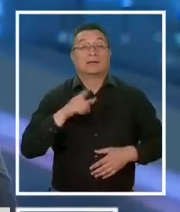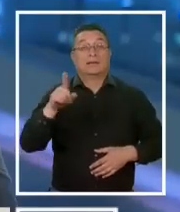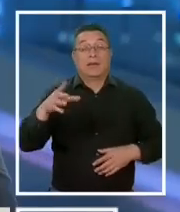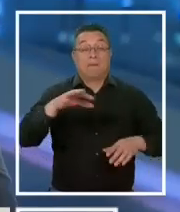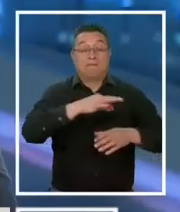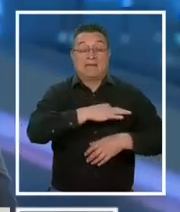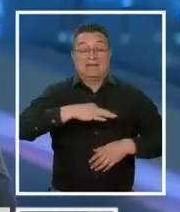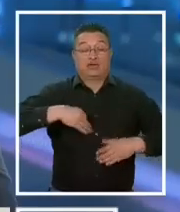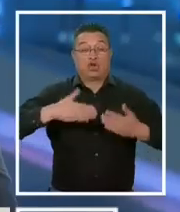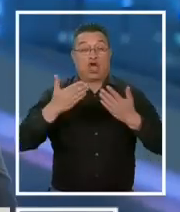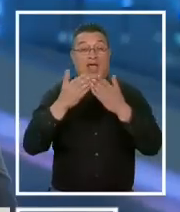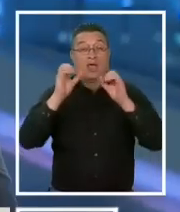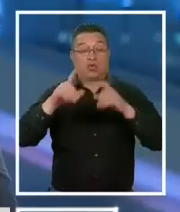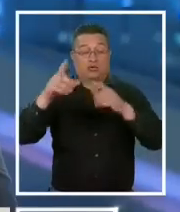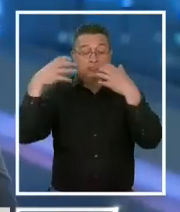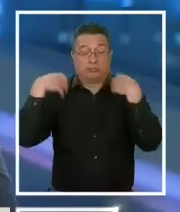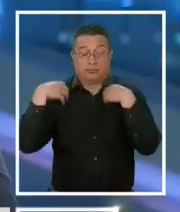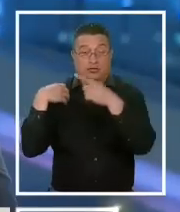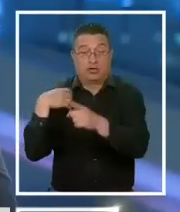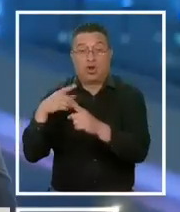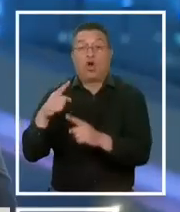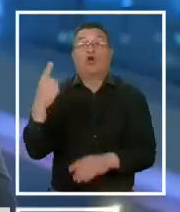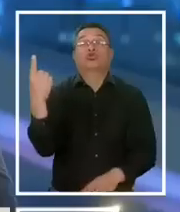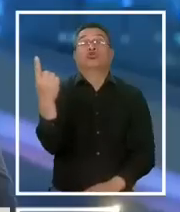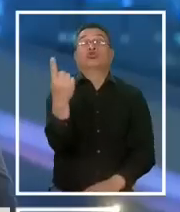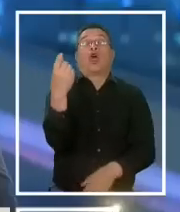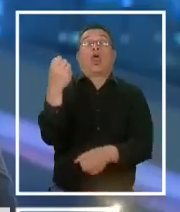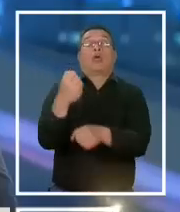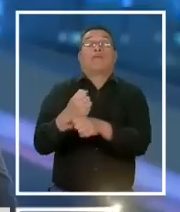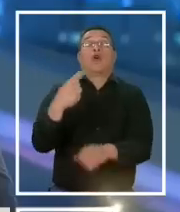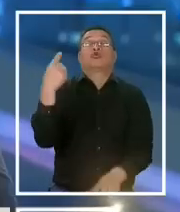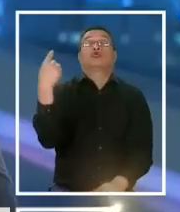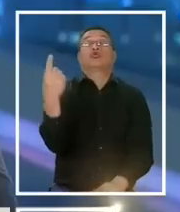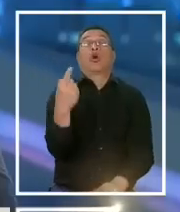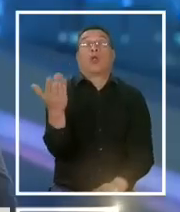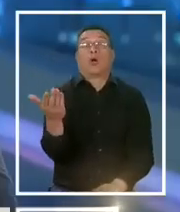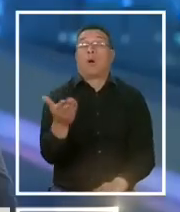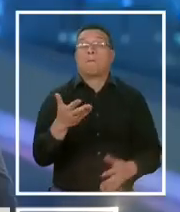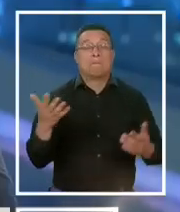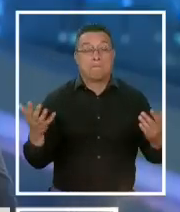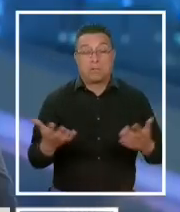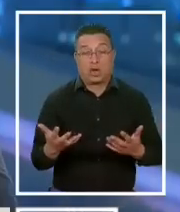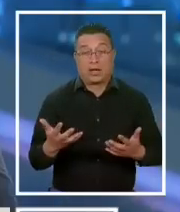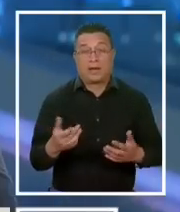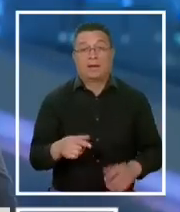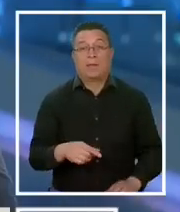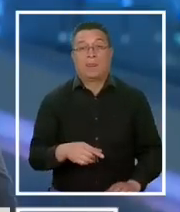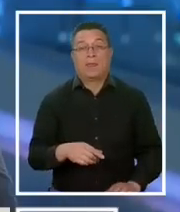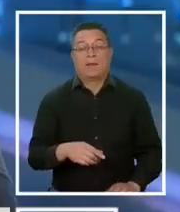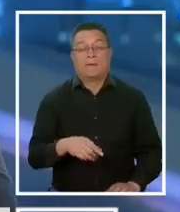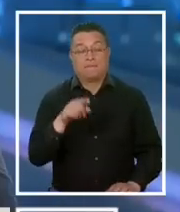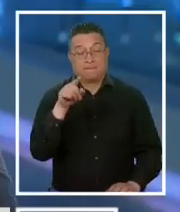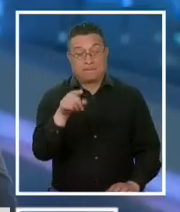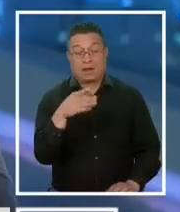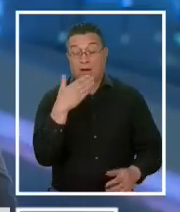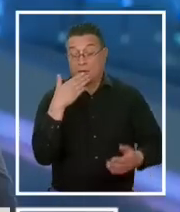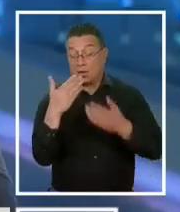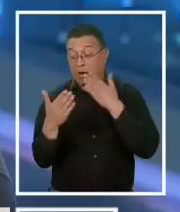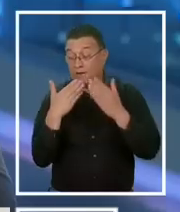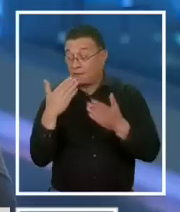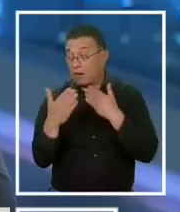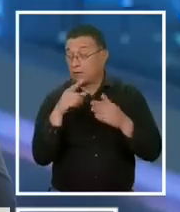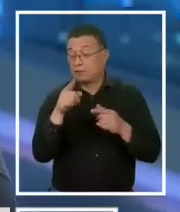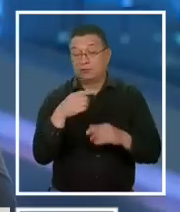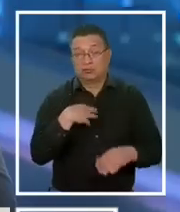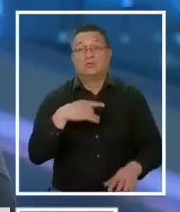de Educación está haciendo sino que por la soledad en la que las hace Por qué Porque cuando hablamos de